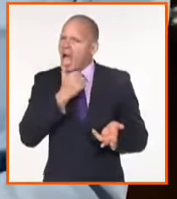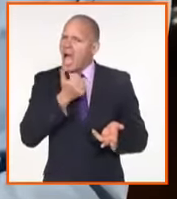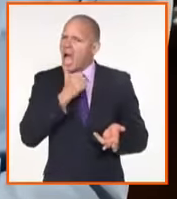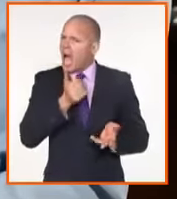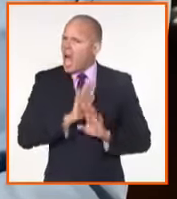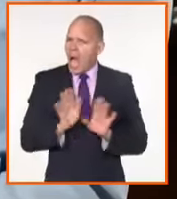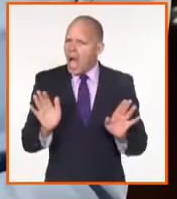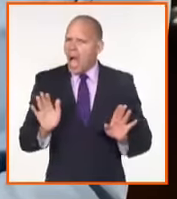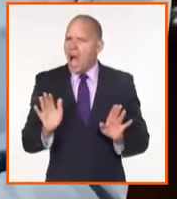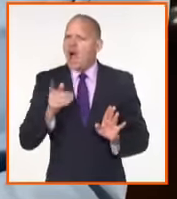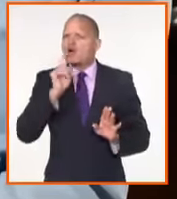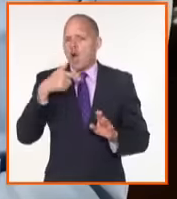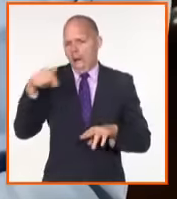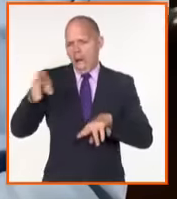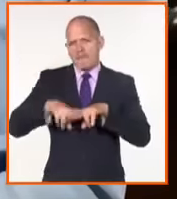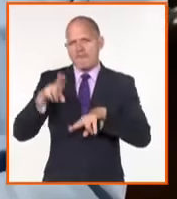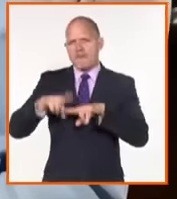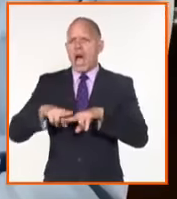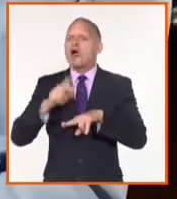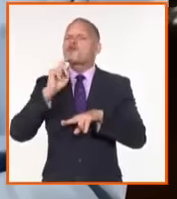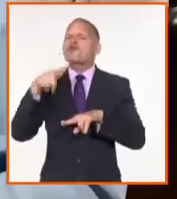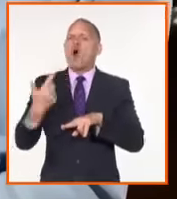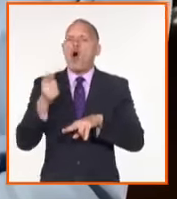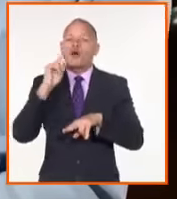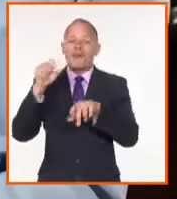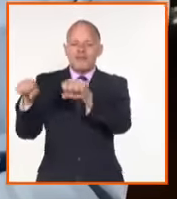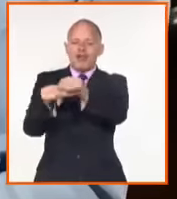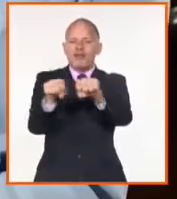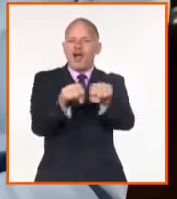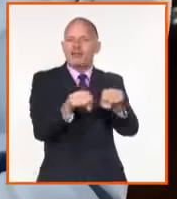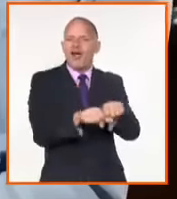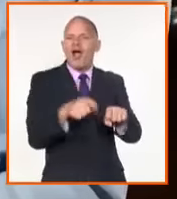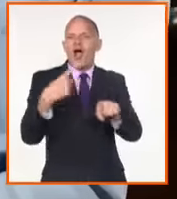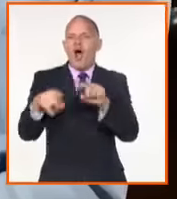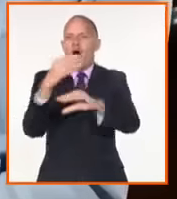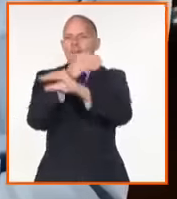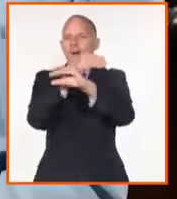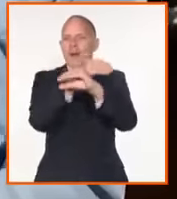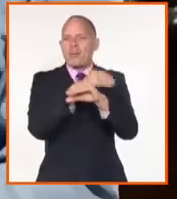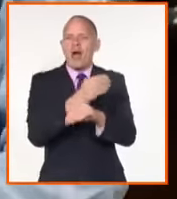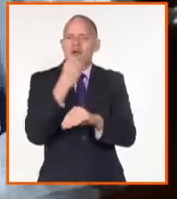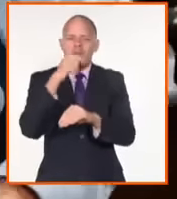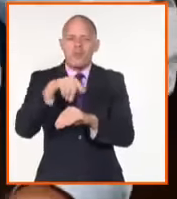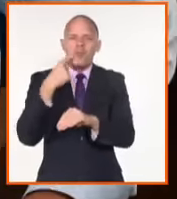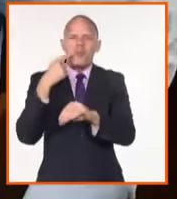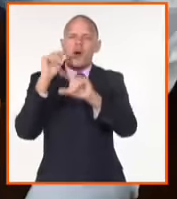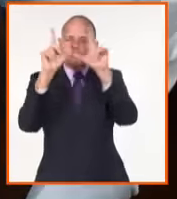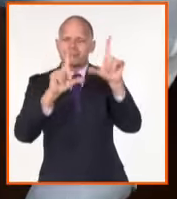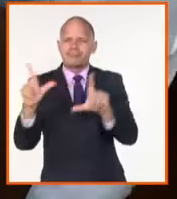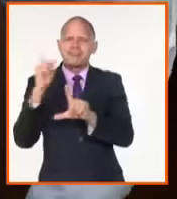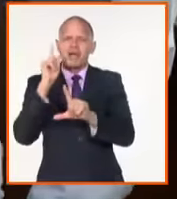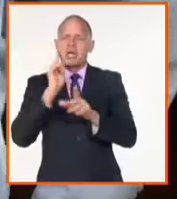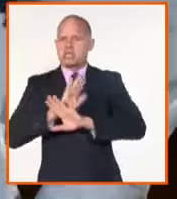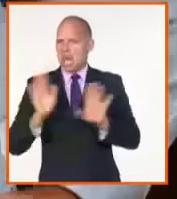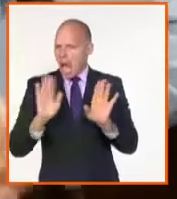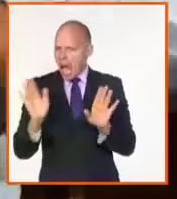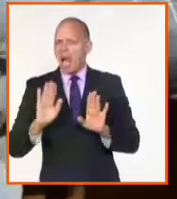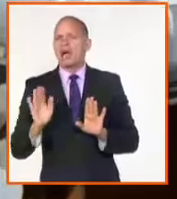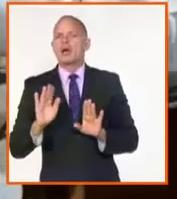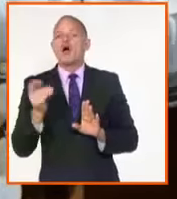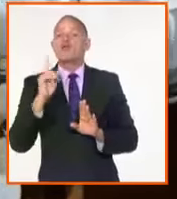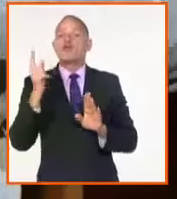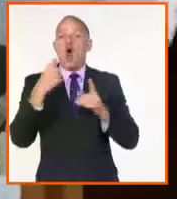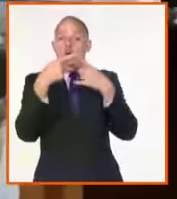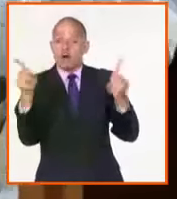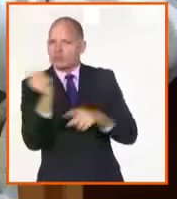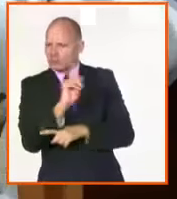virtual, a partir de un sistema de videoconferencia seguro que tenemos, y lo hemos hecho provincia por provincia, y eso no ha afectado para nada en la calidad,